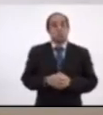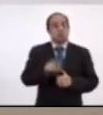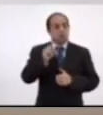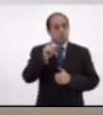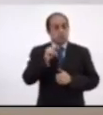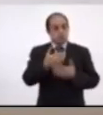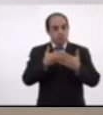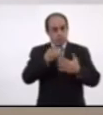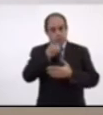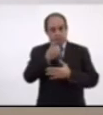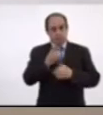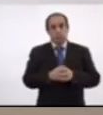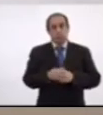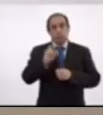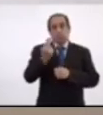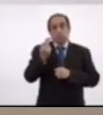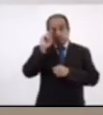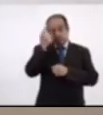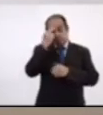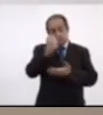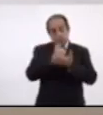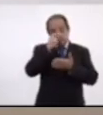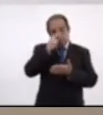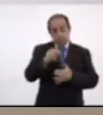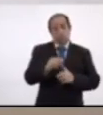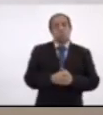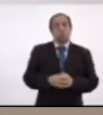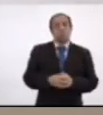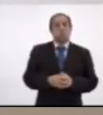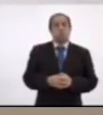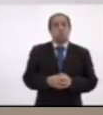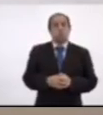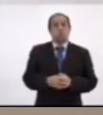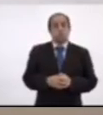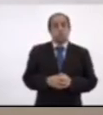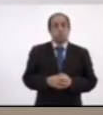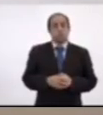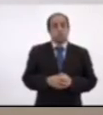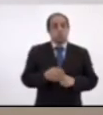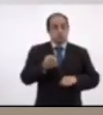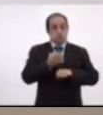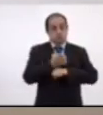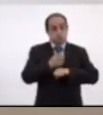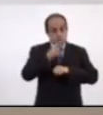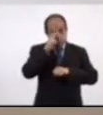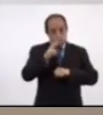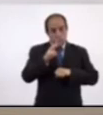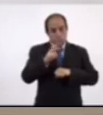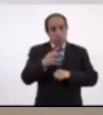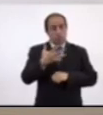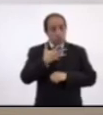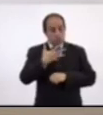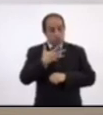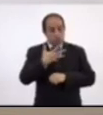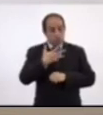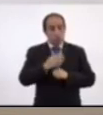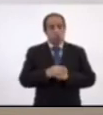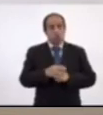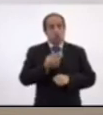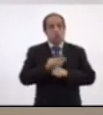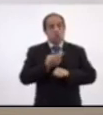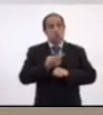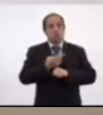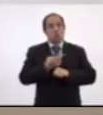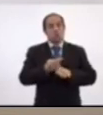de decirlo, hay que recordar que la Ciudad de México y la zona metropolitana es la que tuvo la